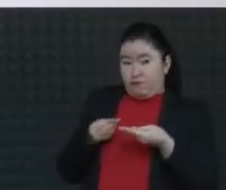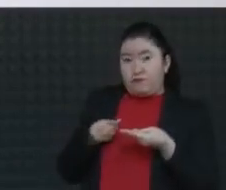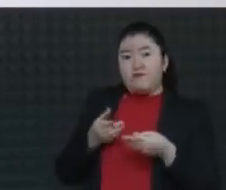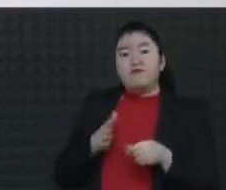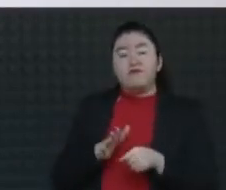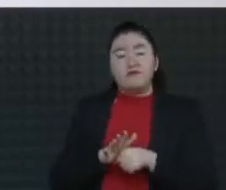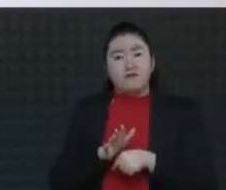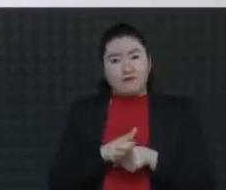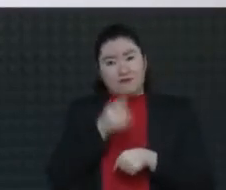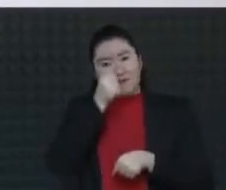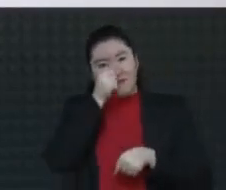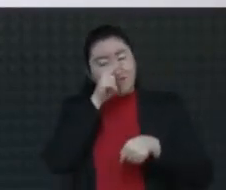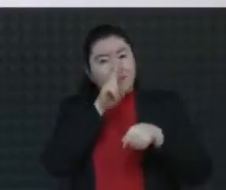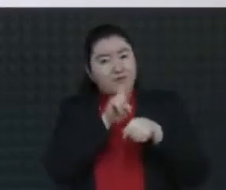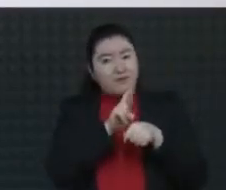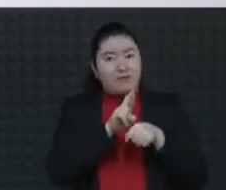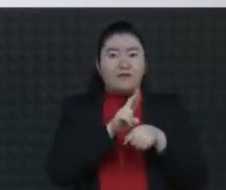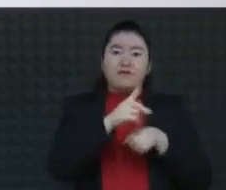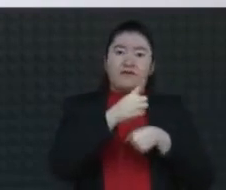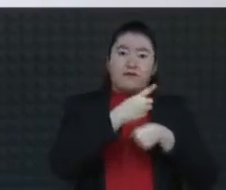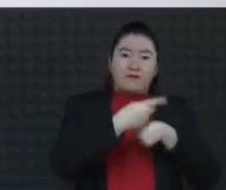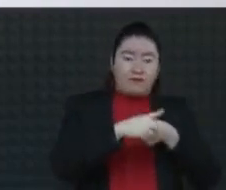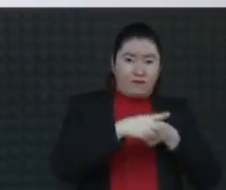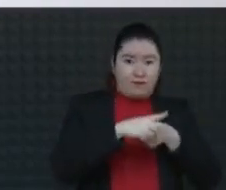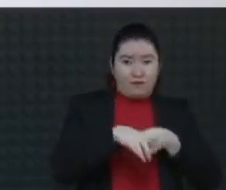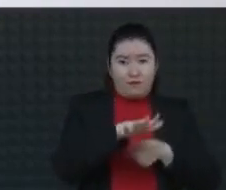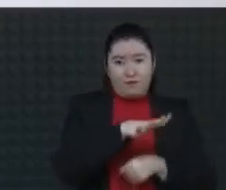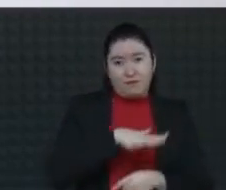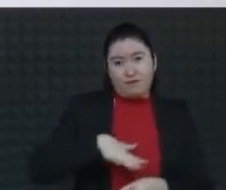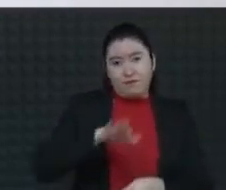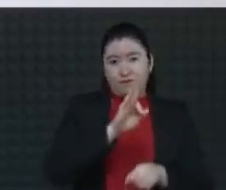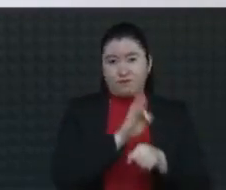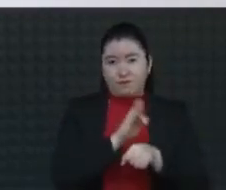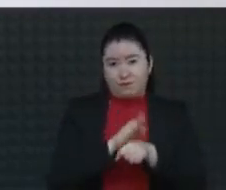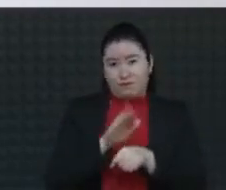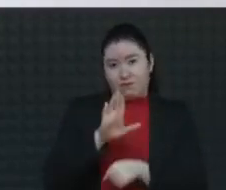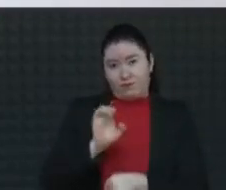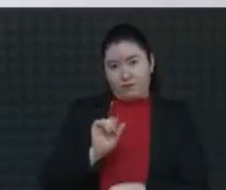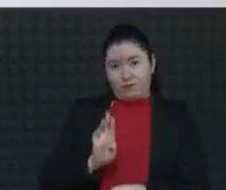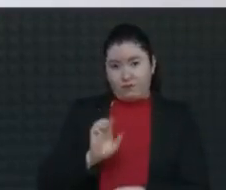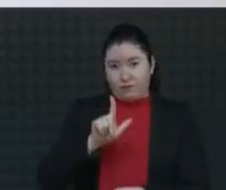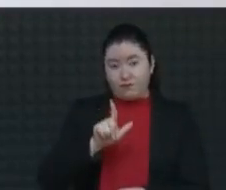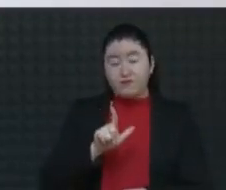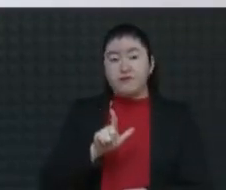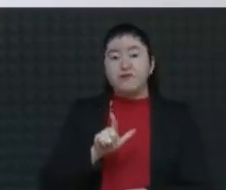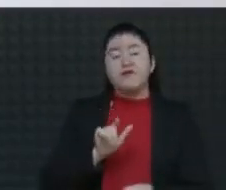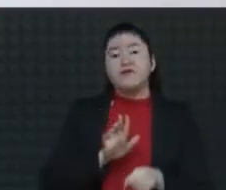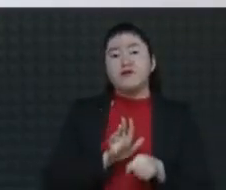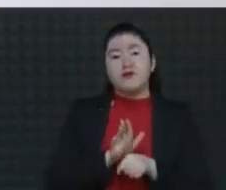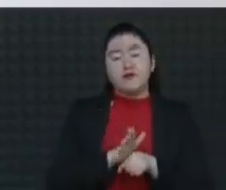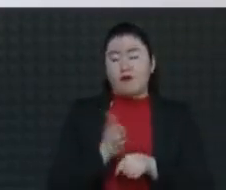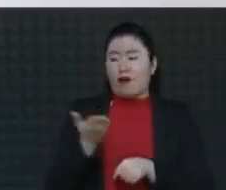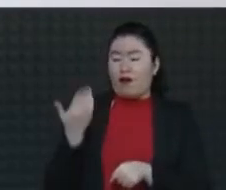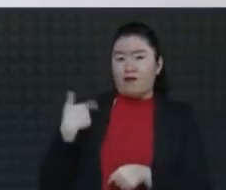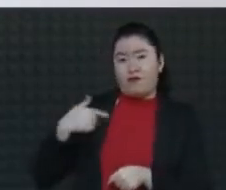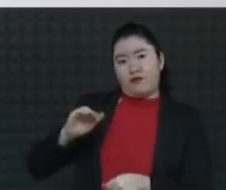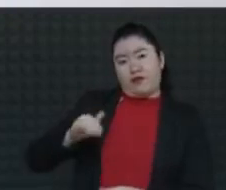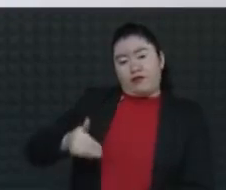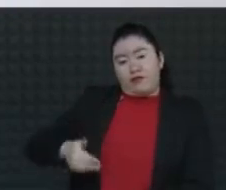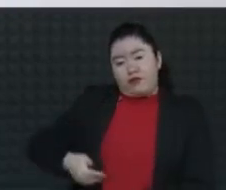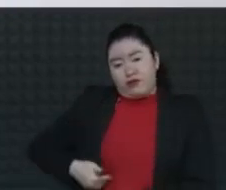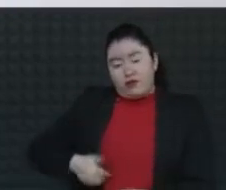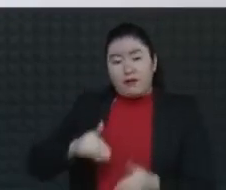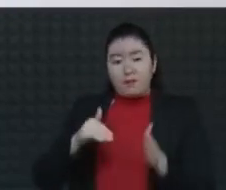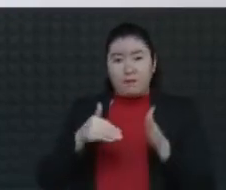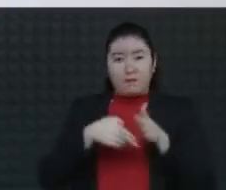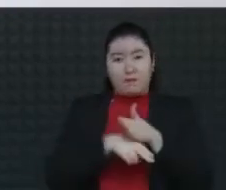Riesgo y Protección Civil del documento Dictamen Técnico Final del incidente ocurrido en la línea